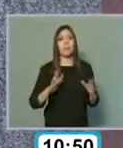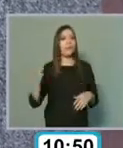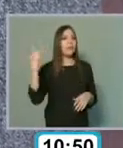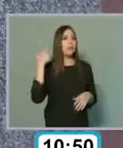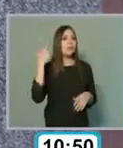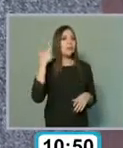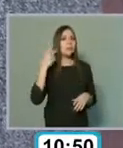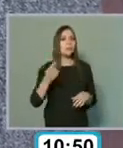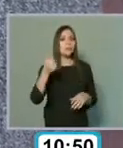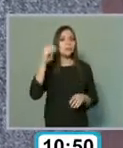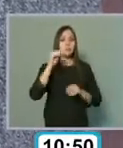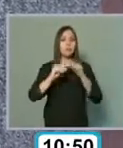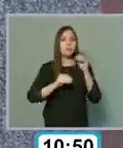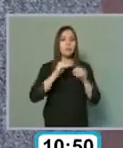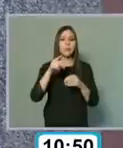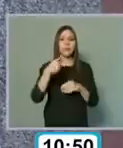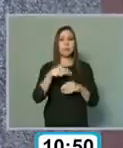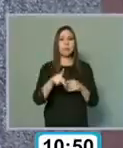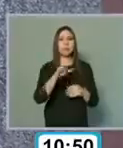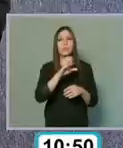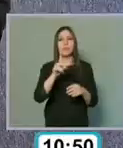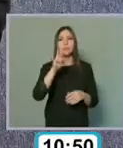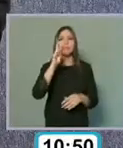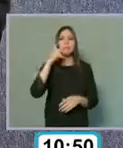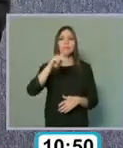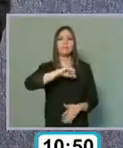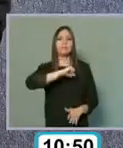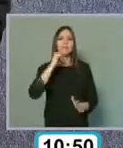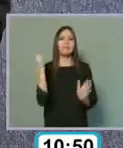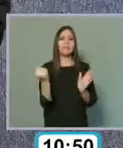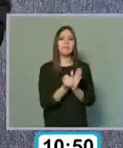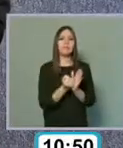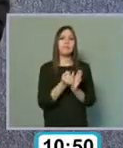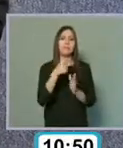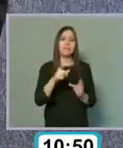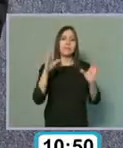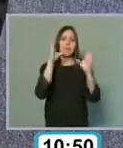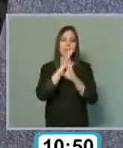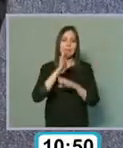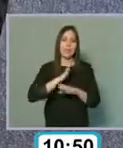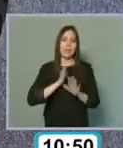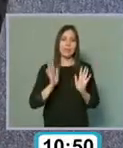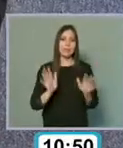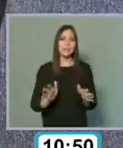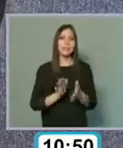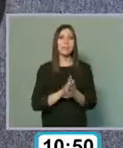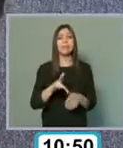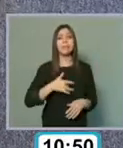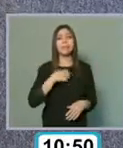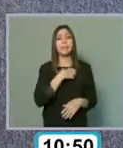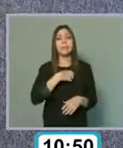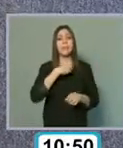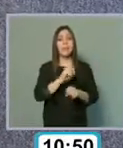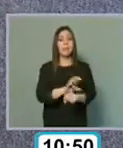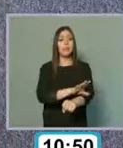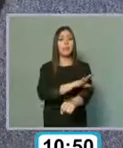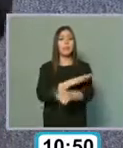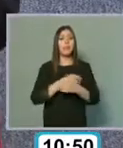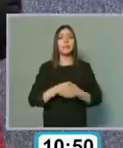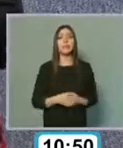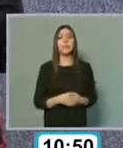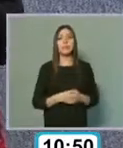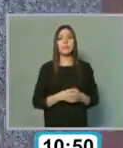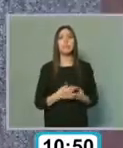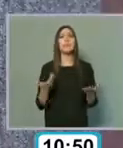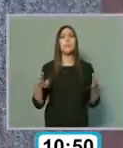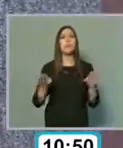los primeros arreglos de este material, puedo ver que su sello está ahí en, sí, claro, en estas canciones. Y pues estoy muy emocionada. ¿Cómo y aparte se dio eso? Bueno,